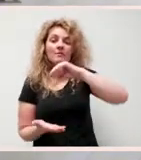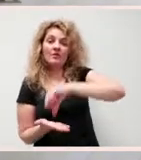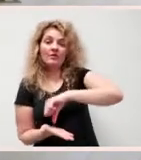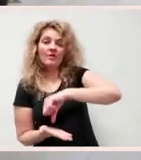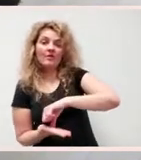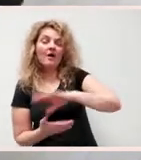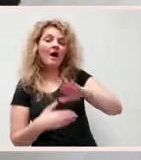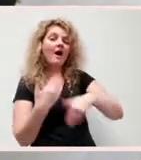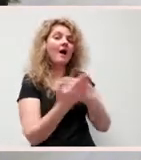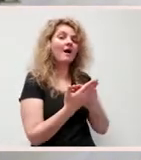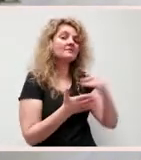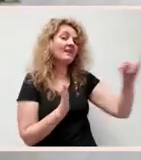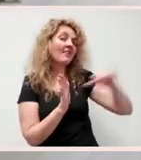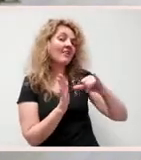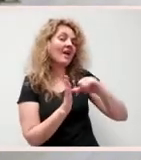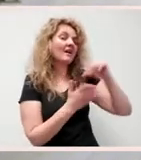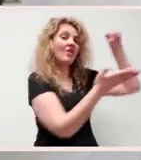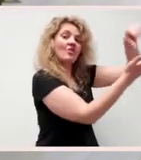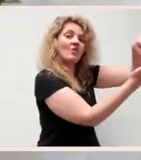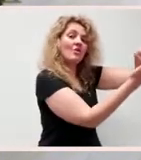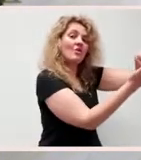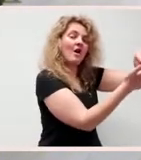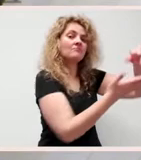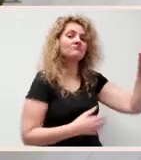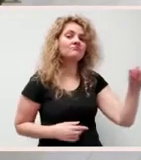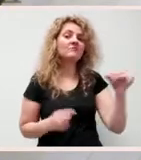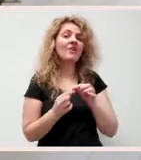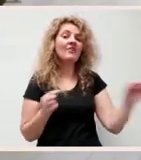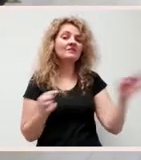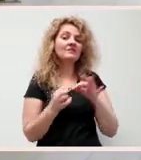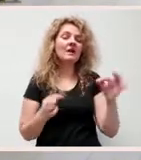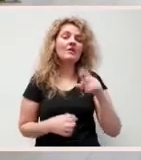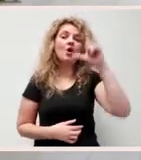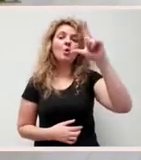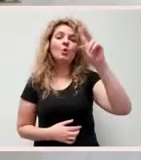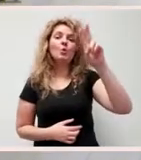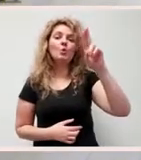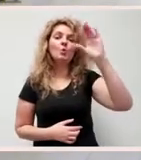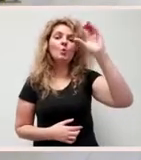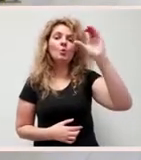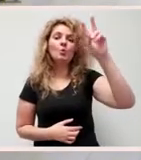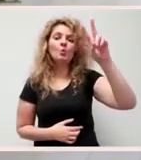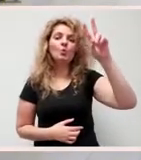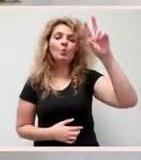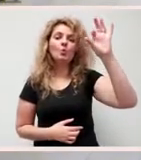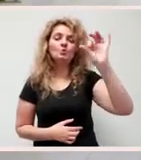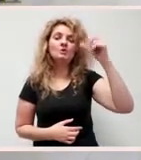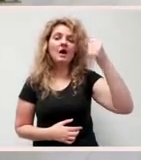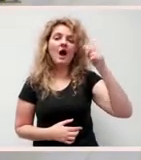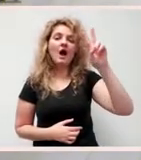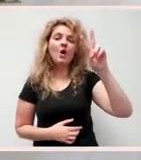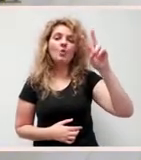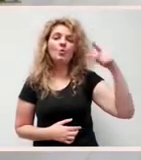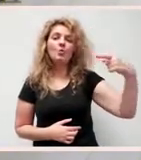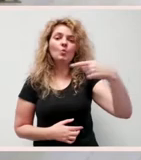Lucus Augusti, é Lugo, cabeza do convento jurídico do convento lucense, na que se marcan 96.000 pasos, ou